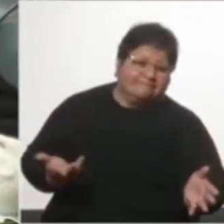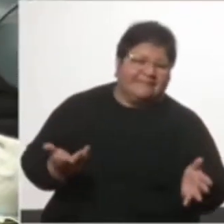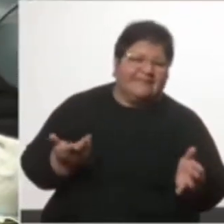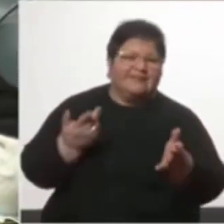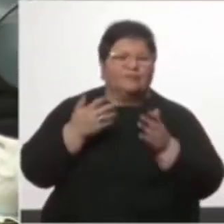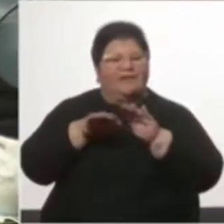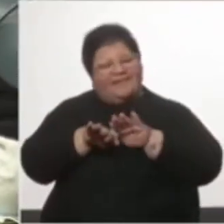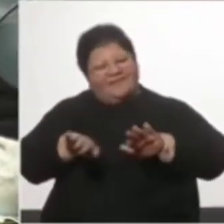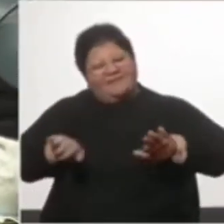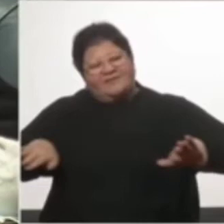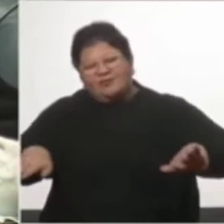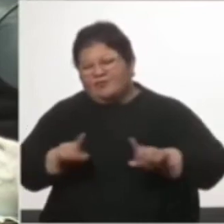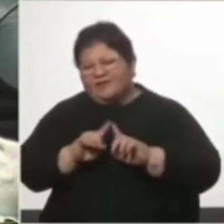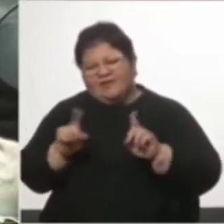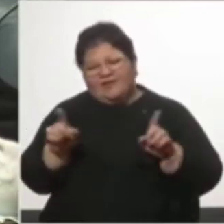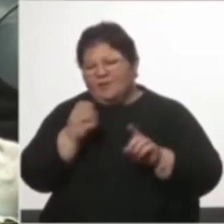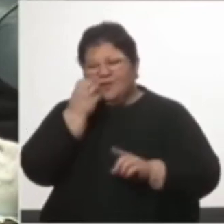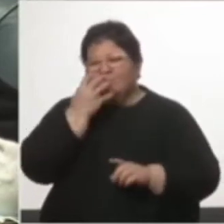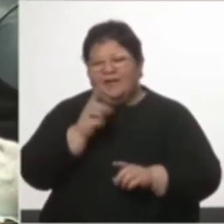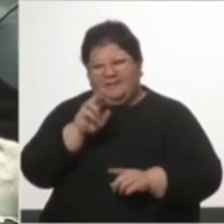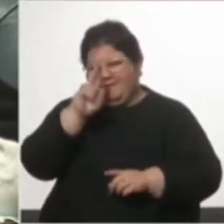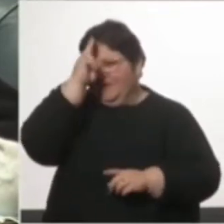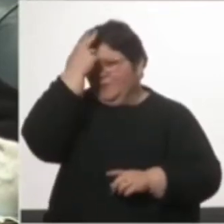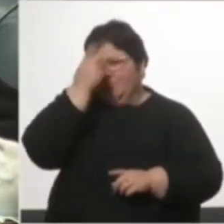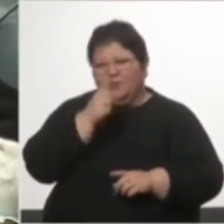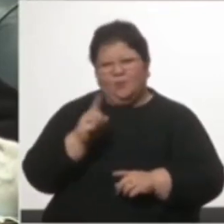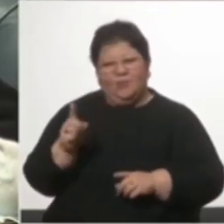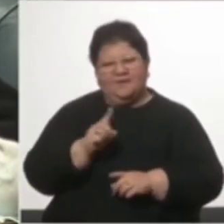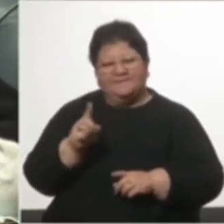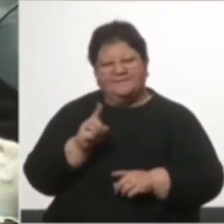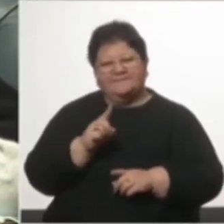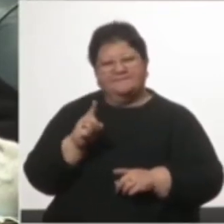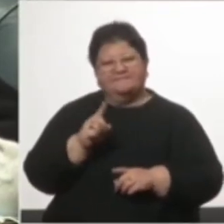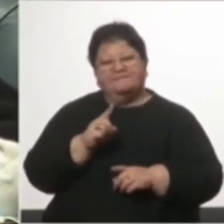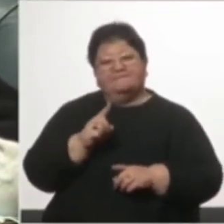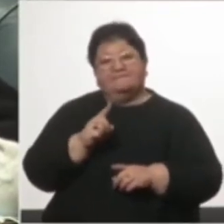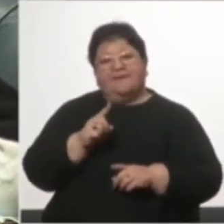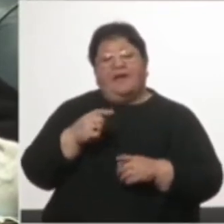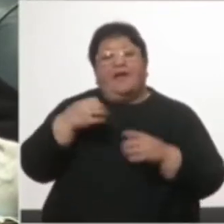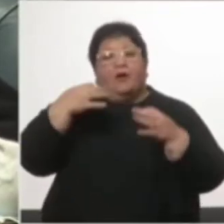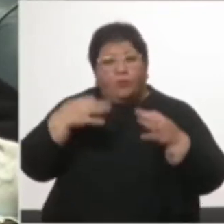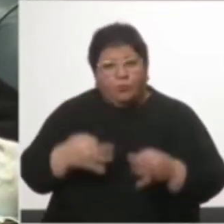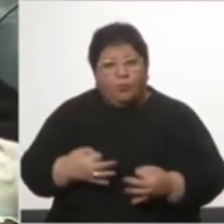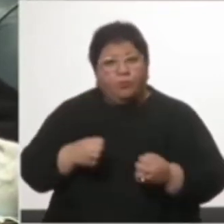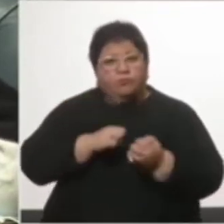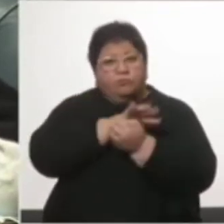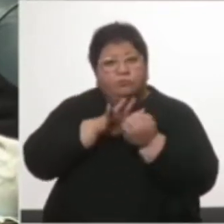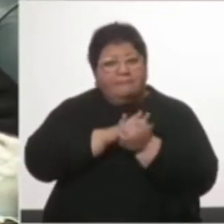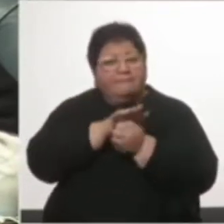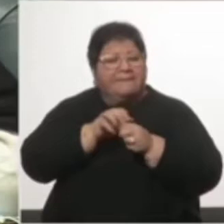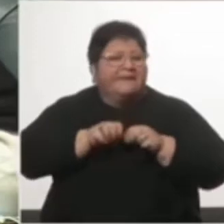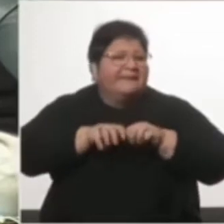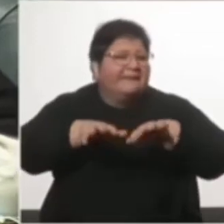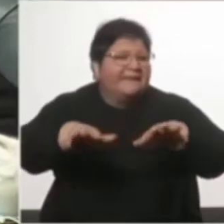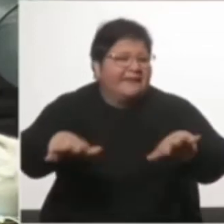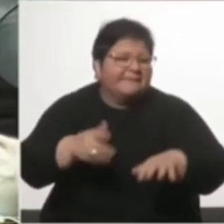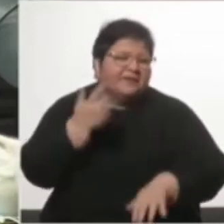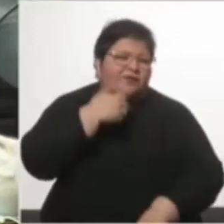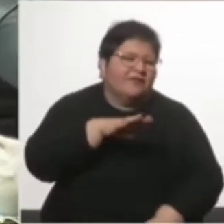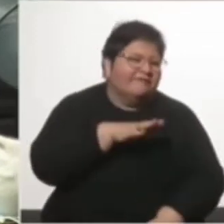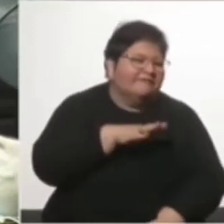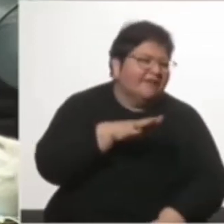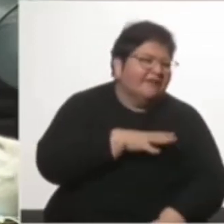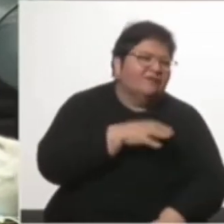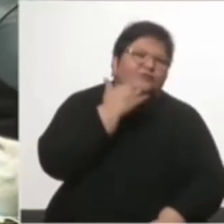división que no le hace bien al Uruguay. Y la irrupción de la pandemia, todavía no conocíamos